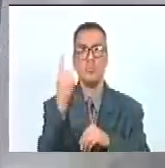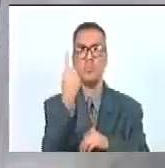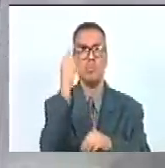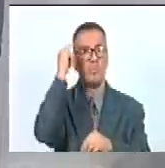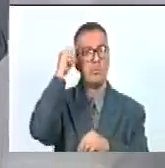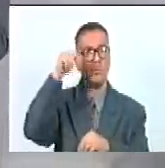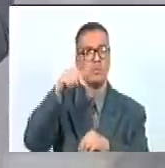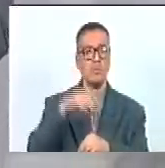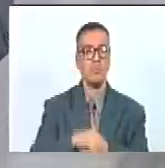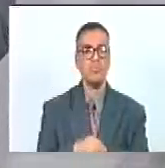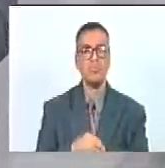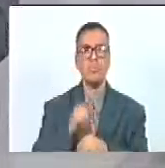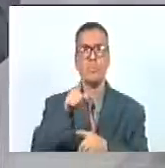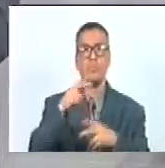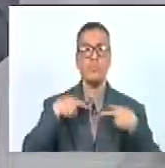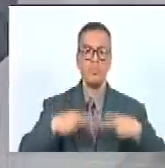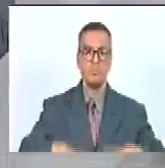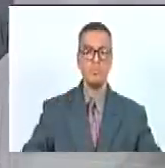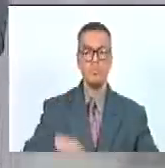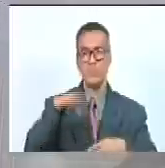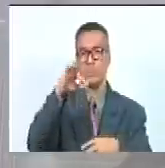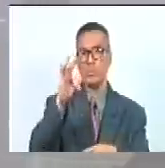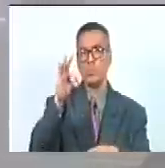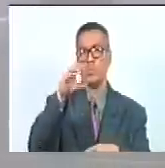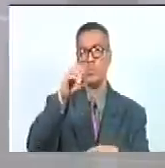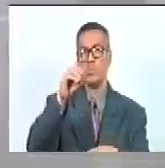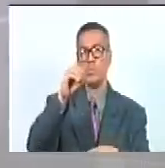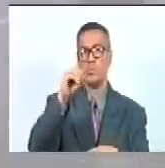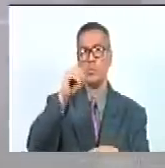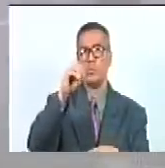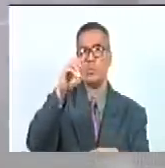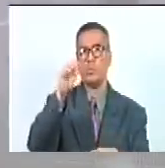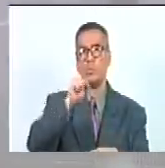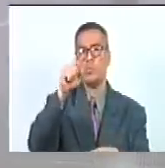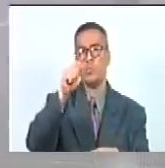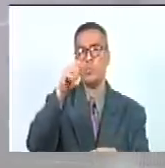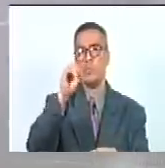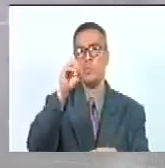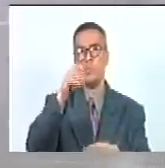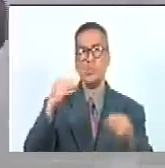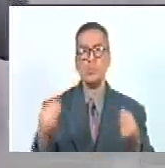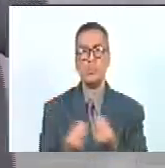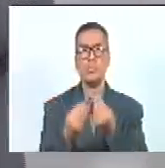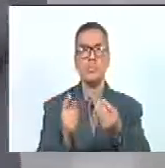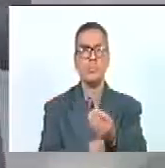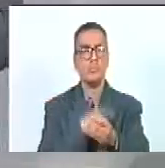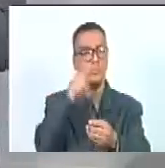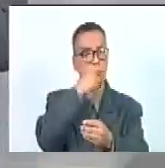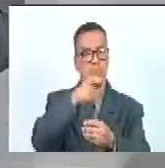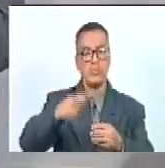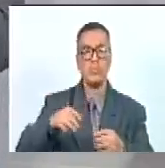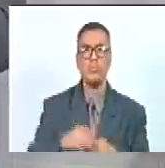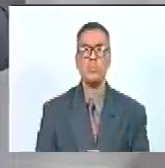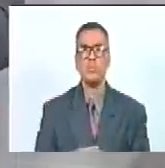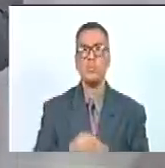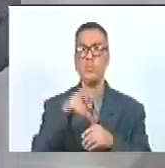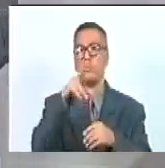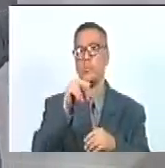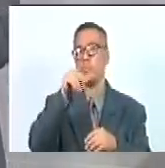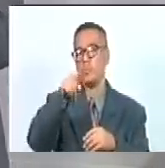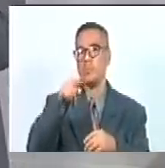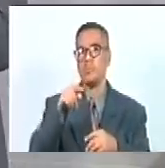día de la vida de Fernando Soto Rojas en que no haya estado al lado de su pueblo. Y no ha